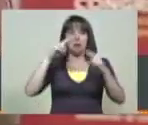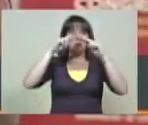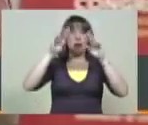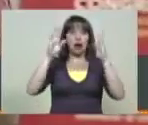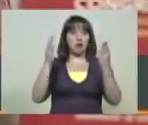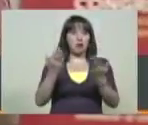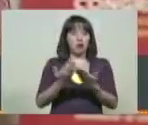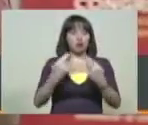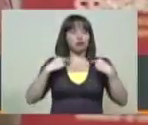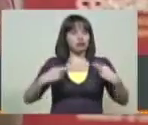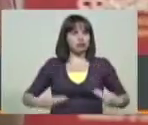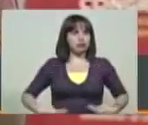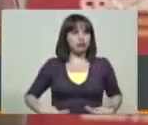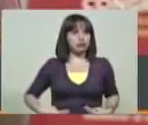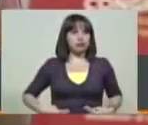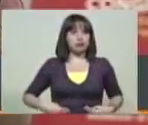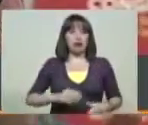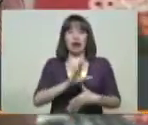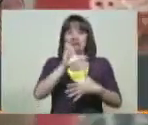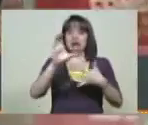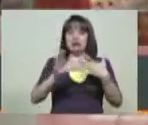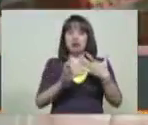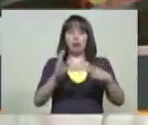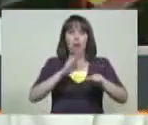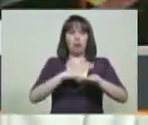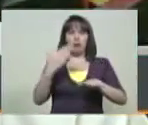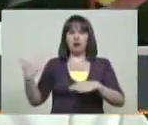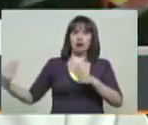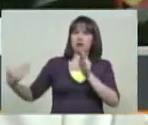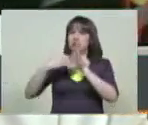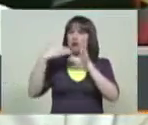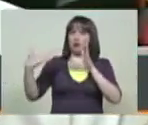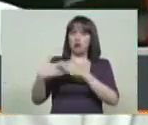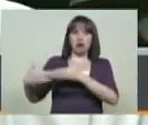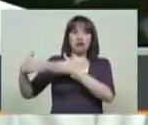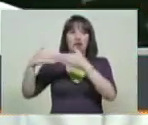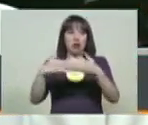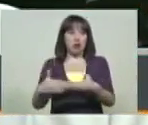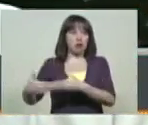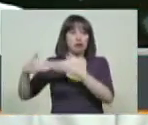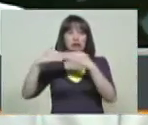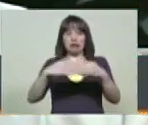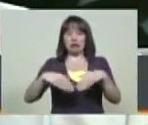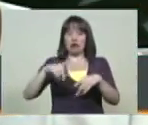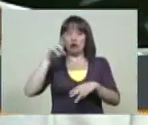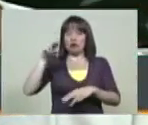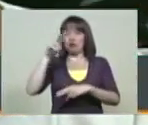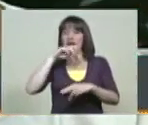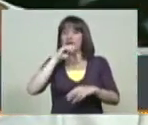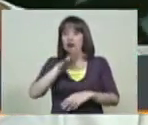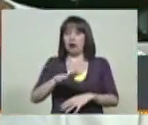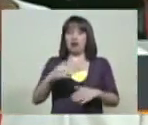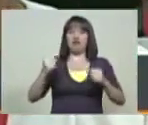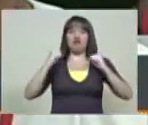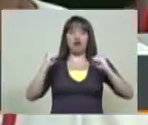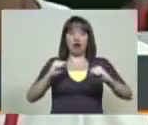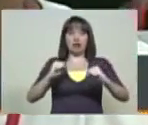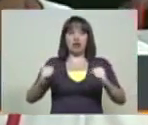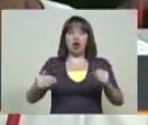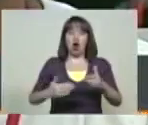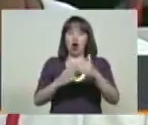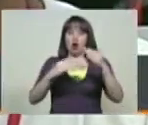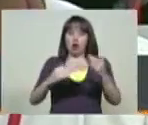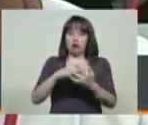caracterizados por una remitida del imperialismo norteamericano sin precedentes en contra de la revolución bolivariana